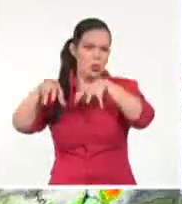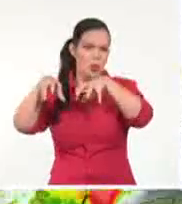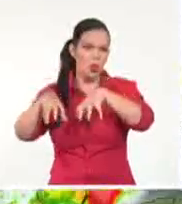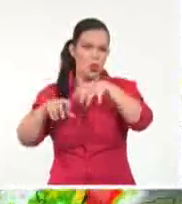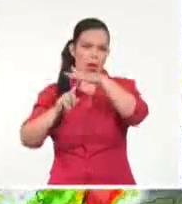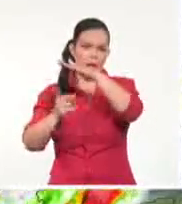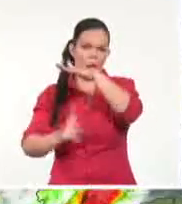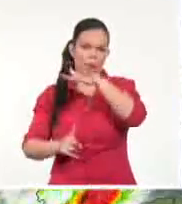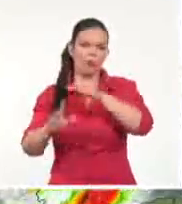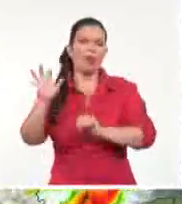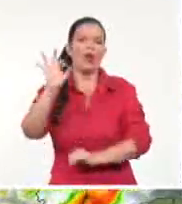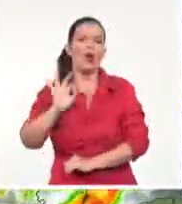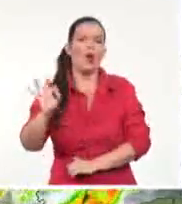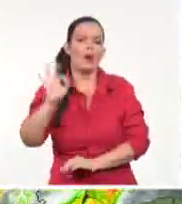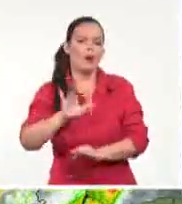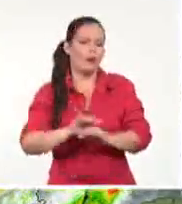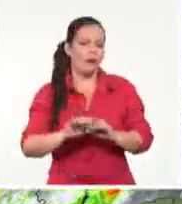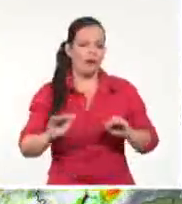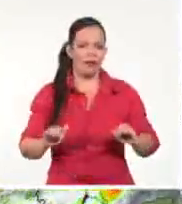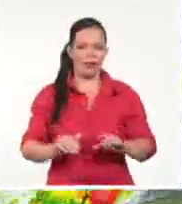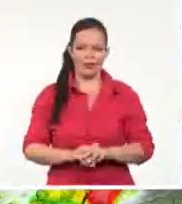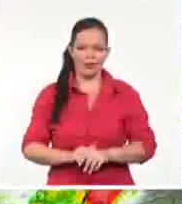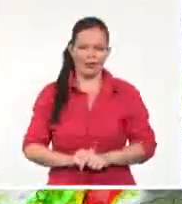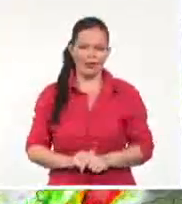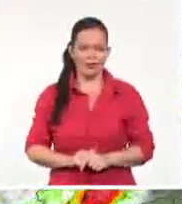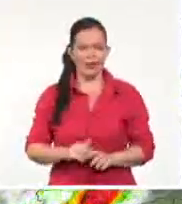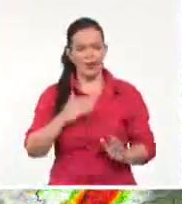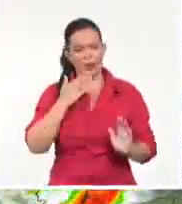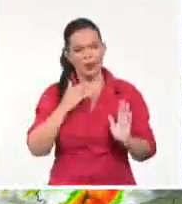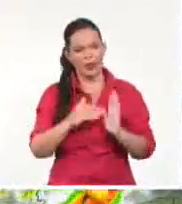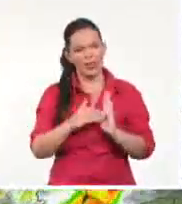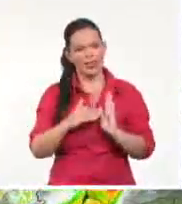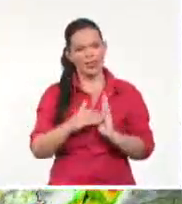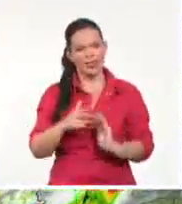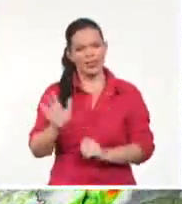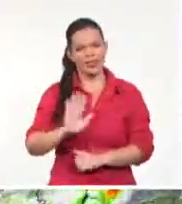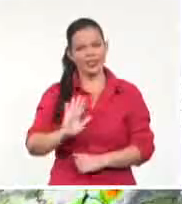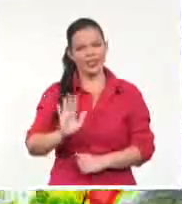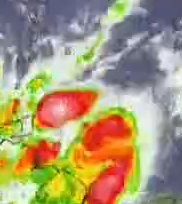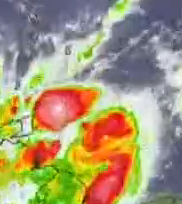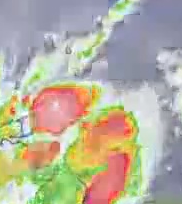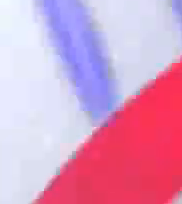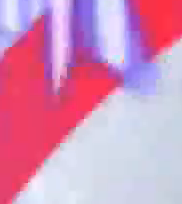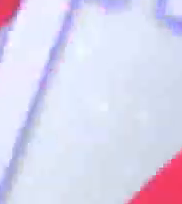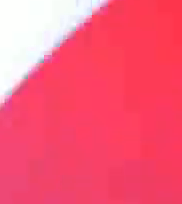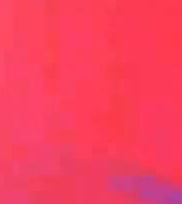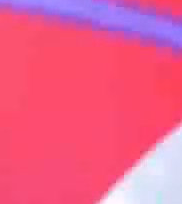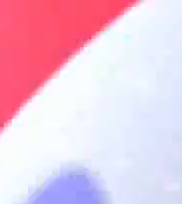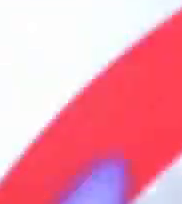región oriental. Hasta aquí el tiempo. Gracias por la compañía, cuídese mucho y tenga buen día.